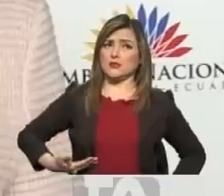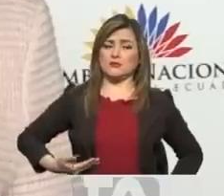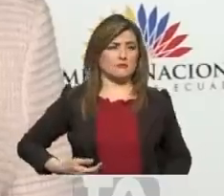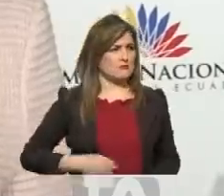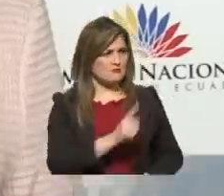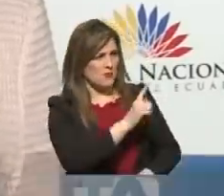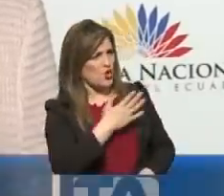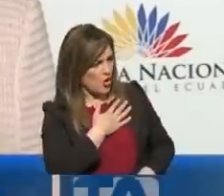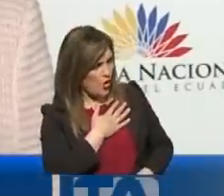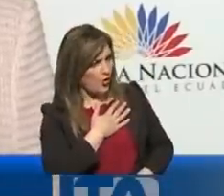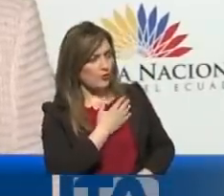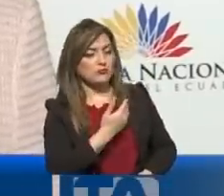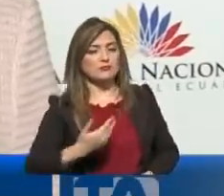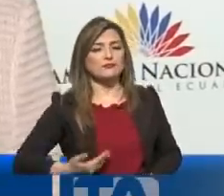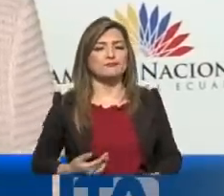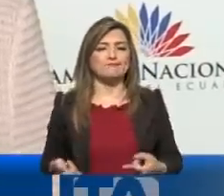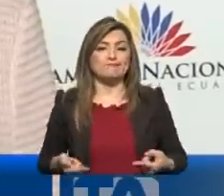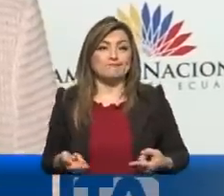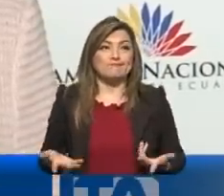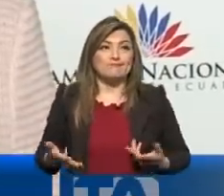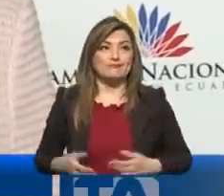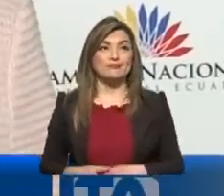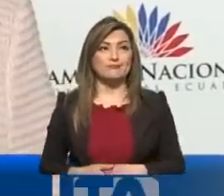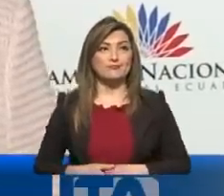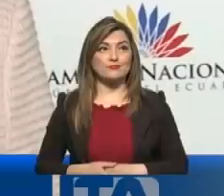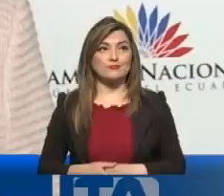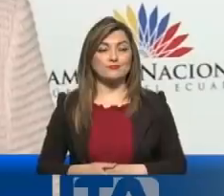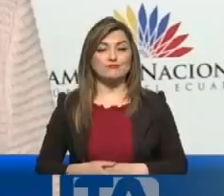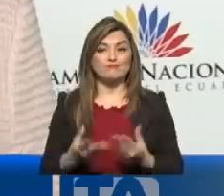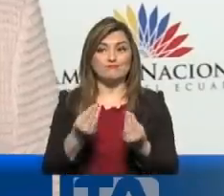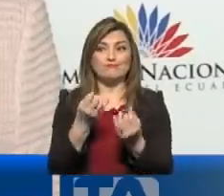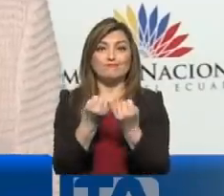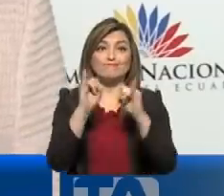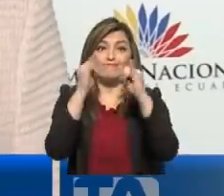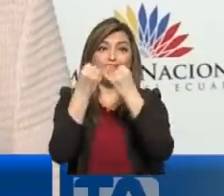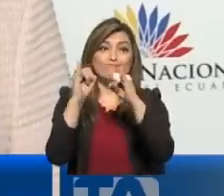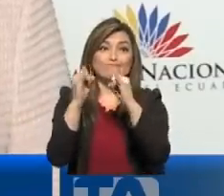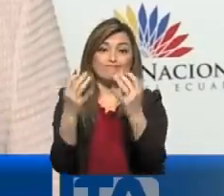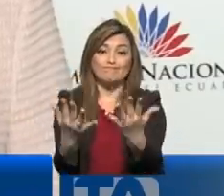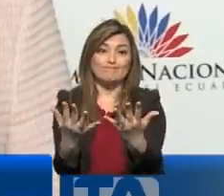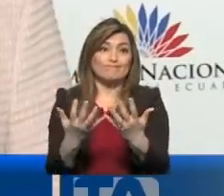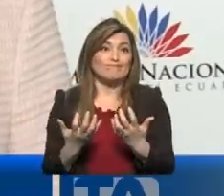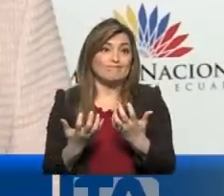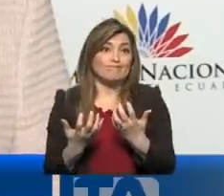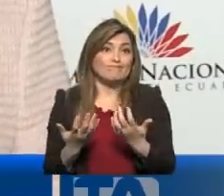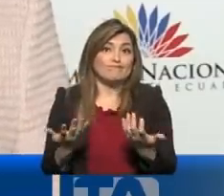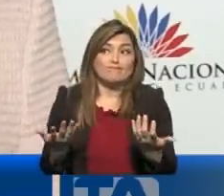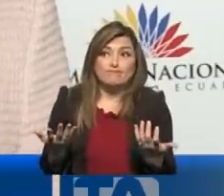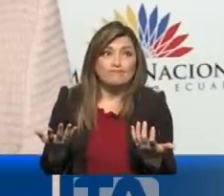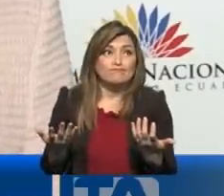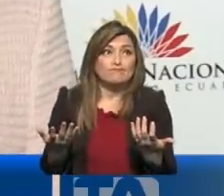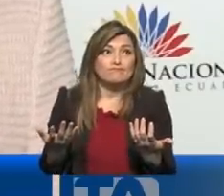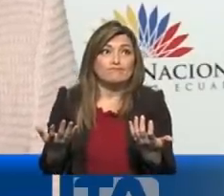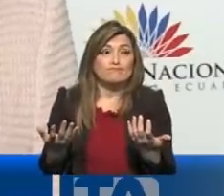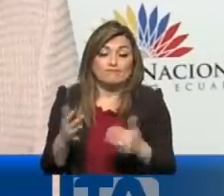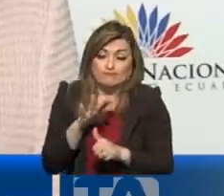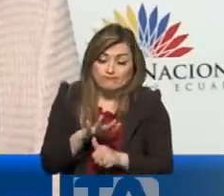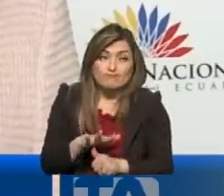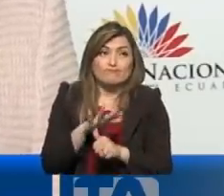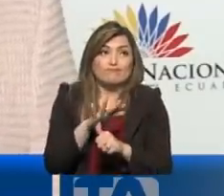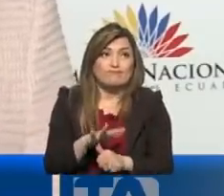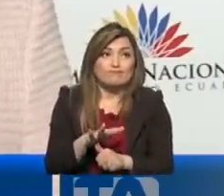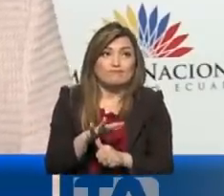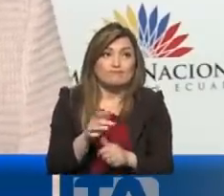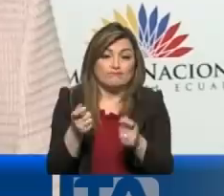Y también me parece que como hay un gran número de independientes, cada uno tiene también su presión